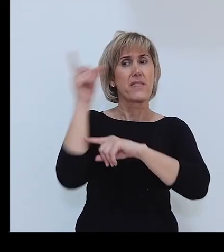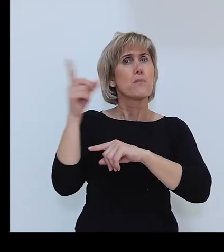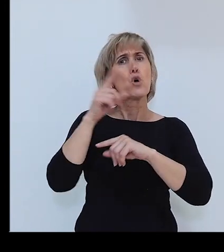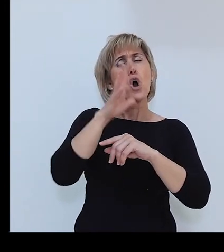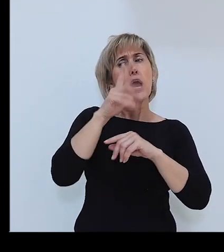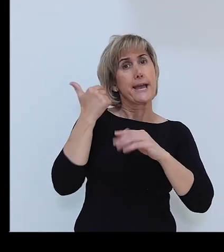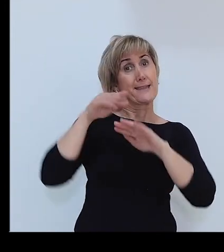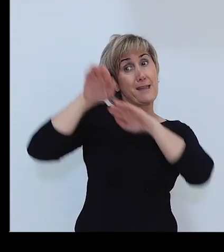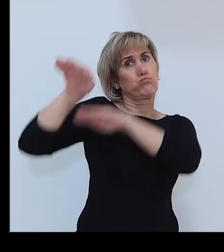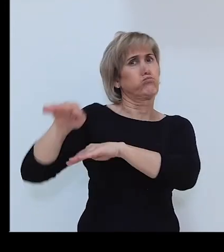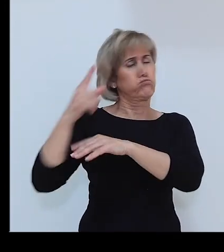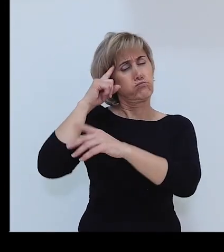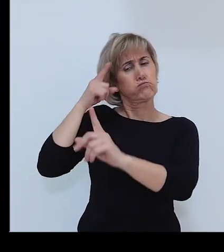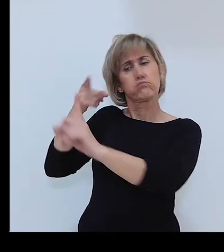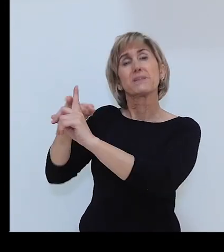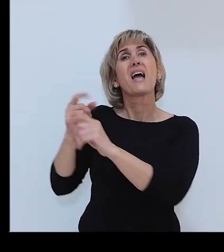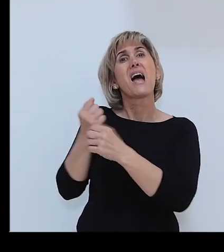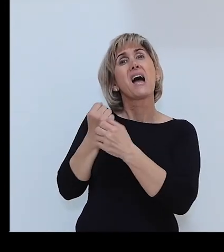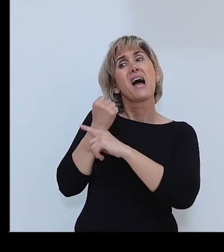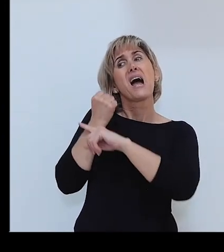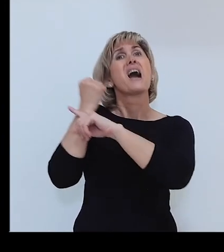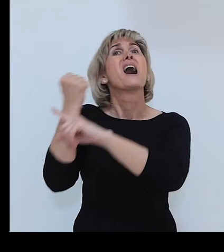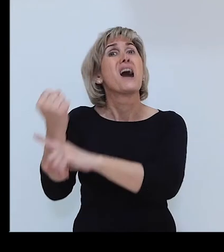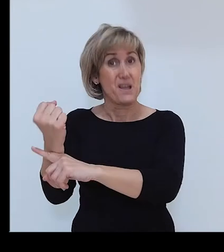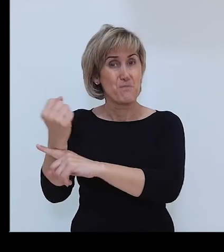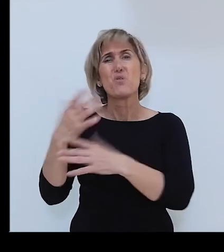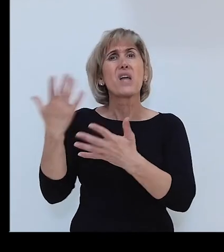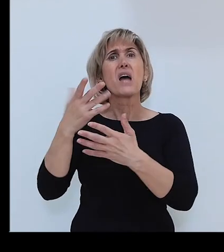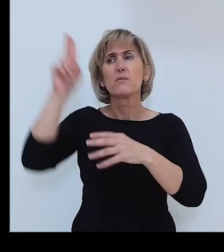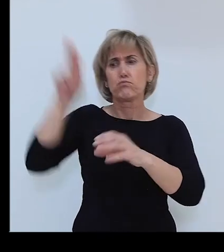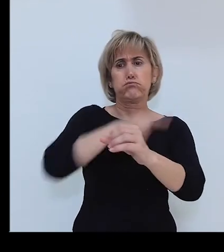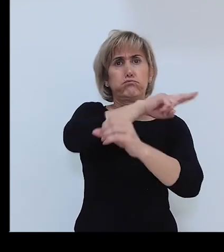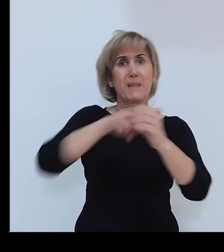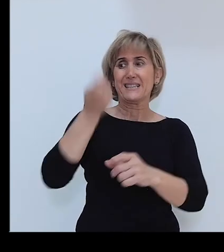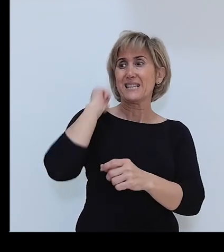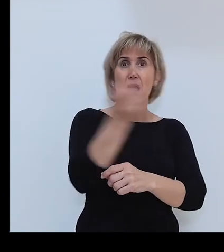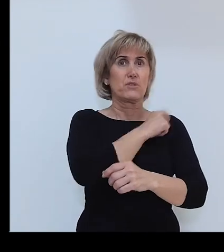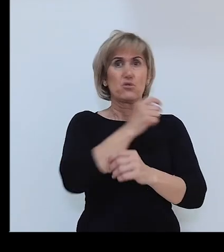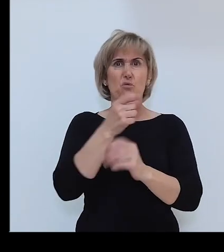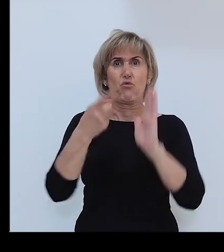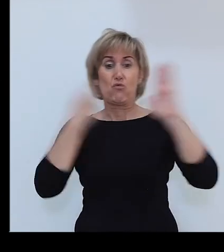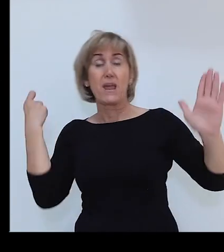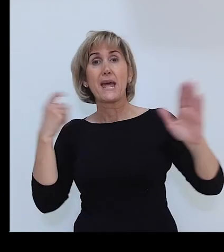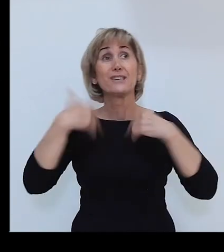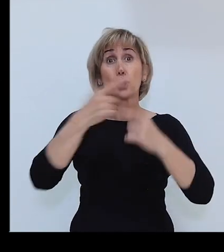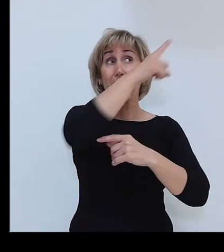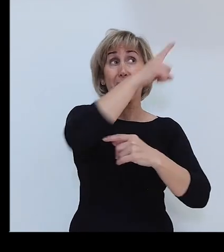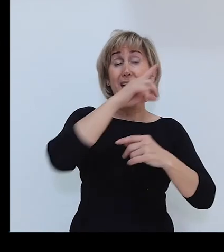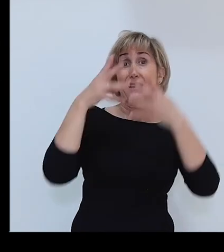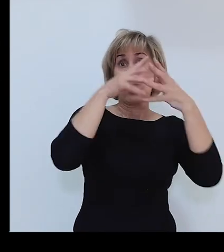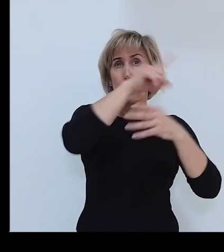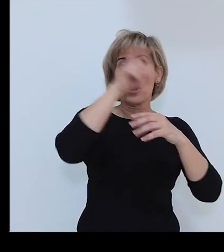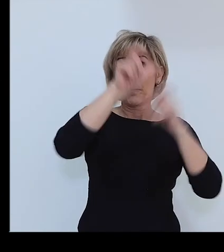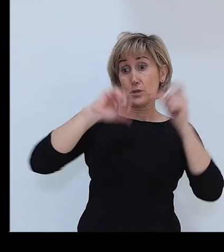que le invitaron a una conferencia y ella tuvo un posicionamiento pues a favor de la abolición de la esclavitud, lo cual le costó